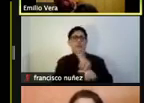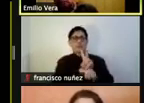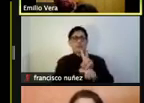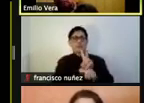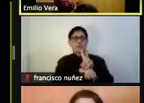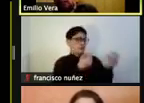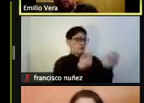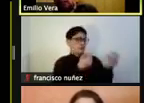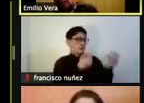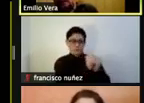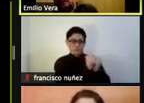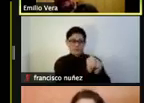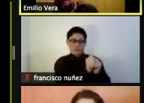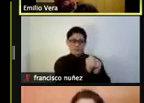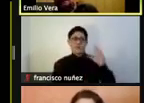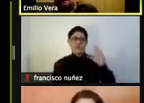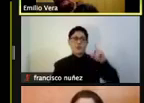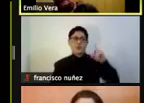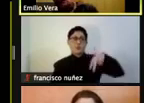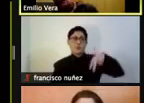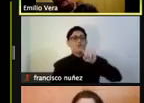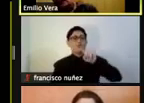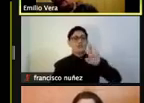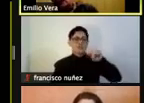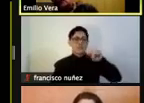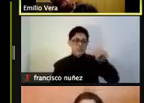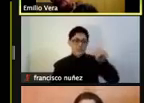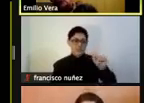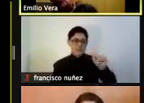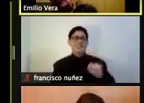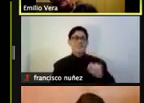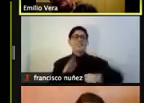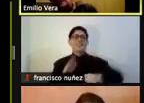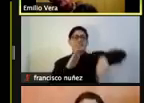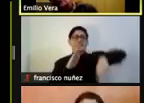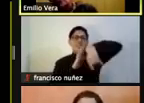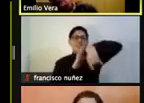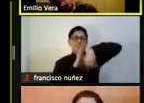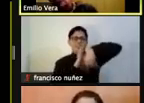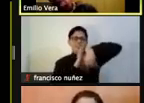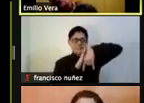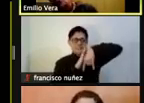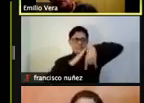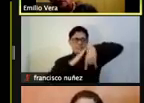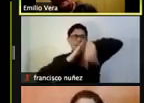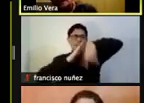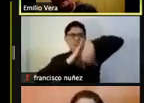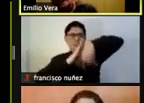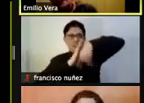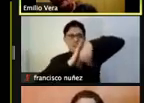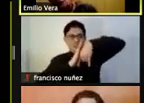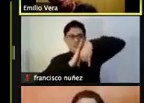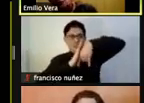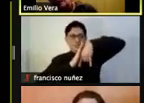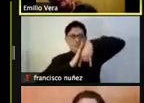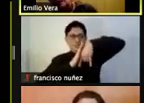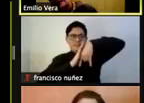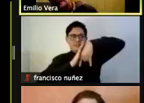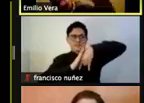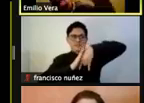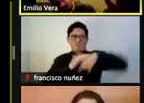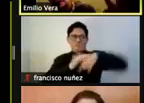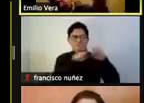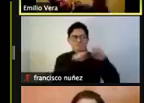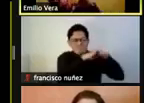en Chiloé, una interpretación estructural ahí y con velocidades, haciendo una imagen en base a